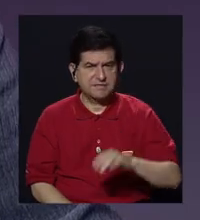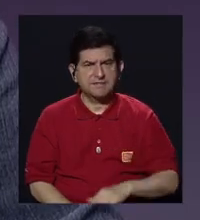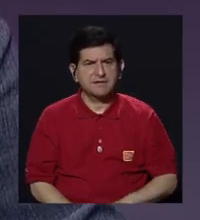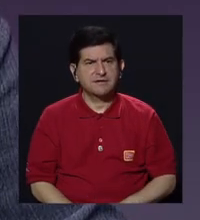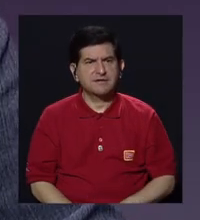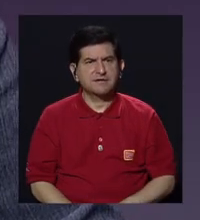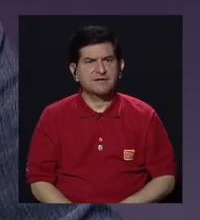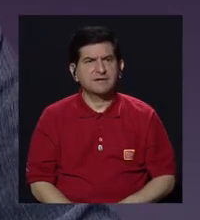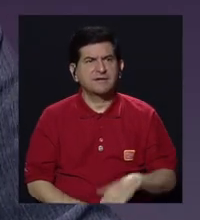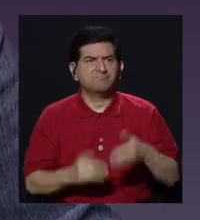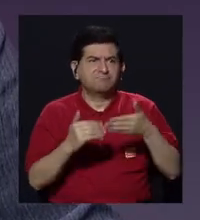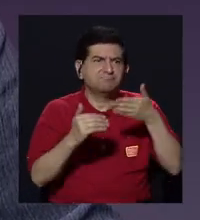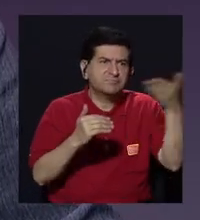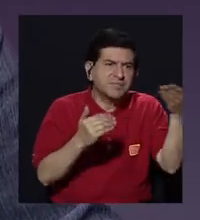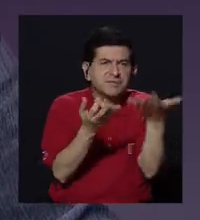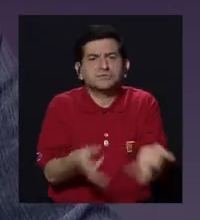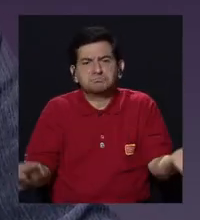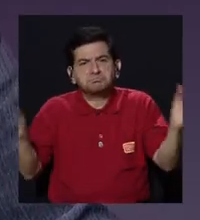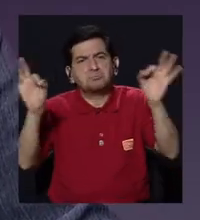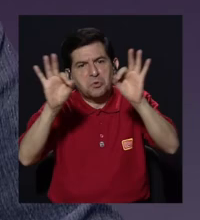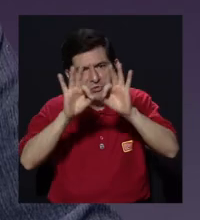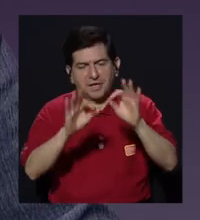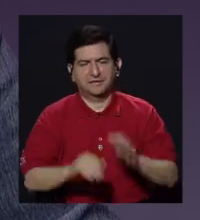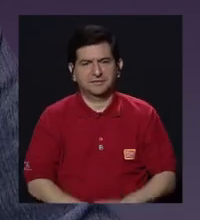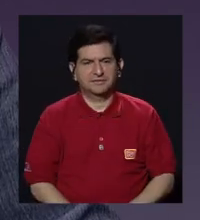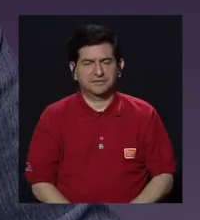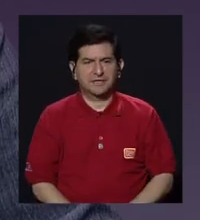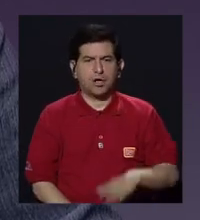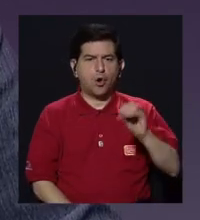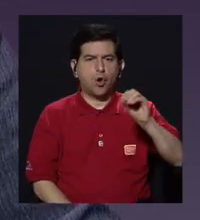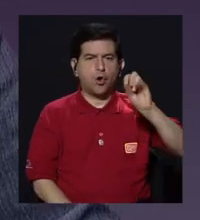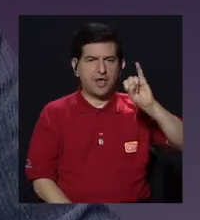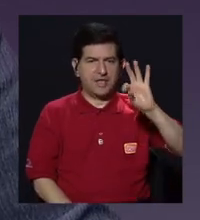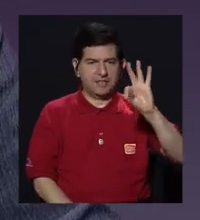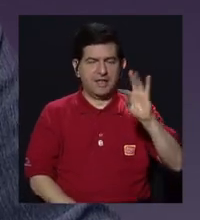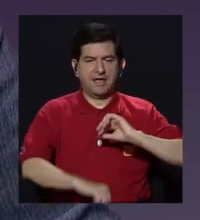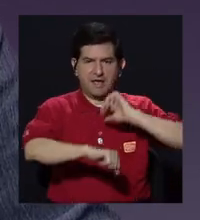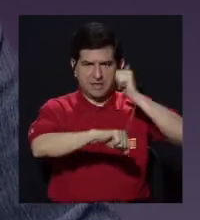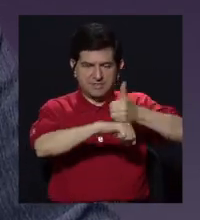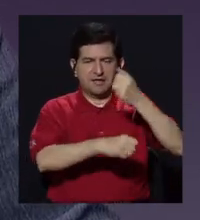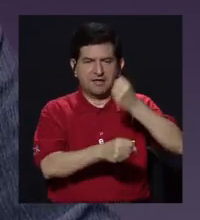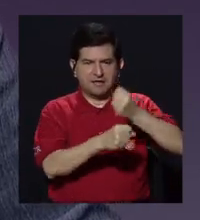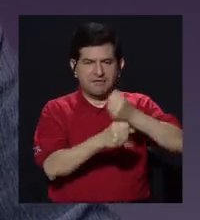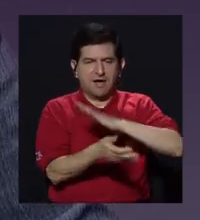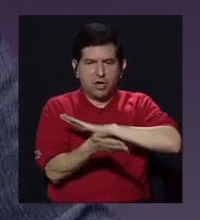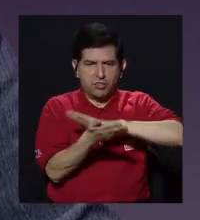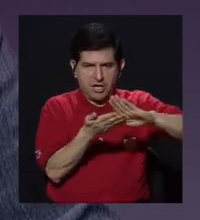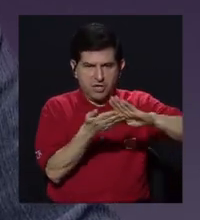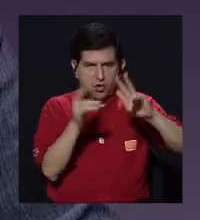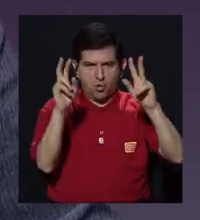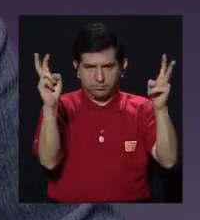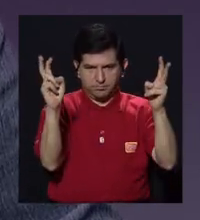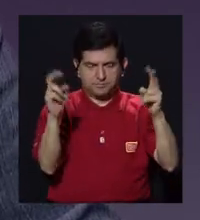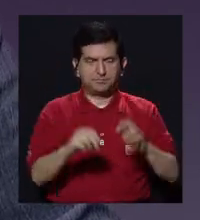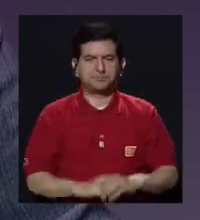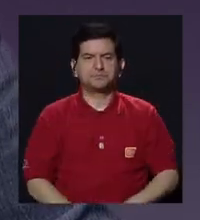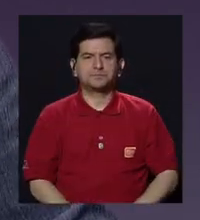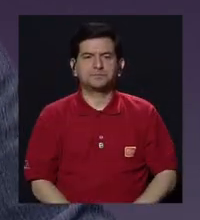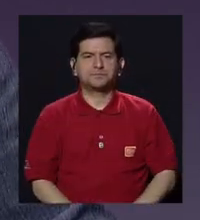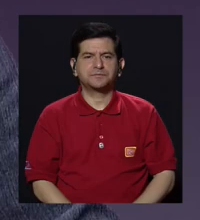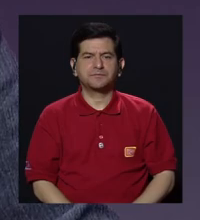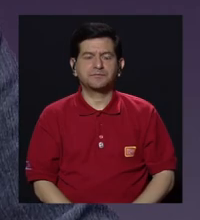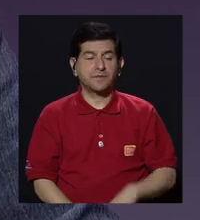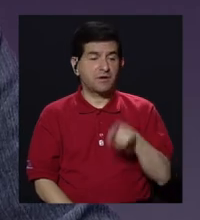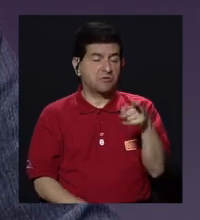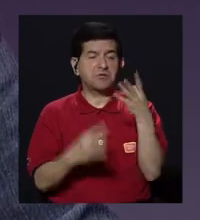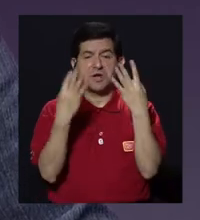aspectos fundamentales que la OIT define como trabajo decente, con los cuales se trata de